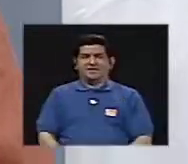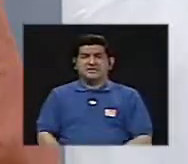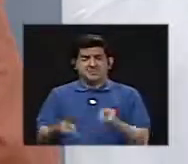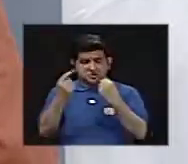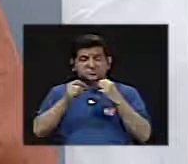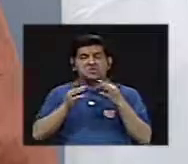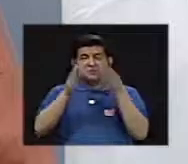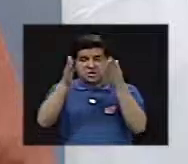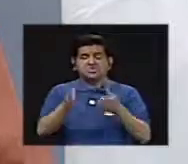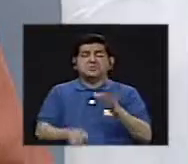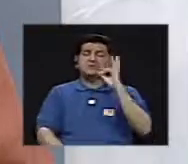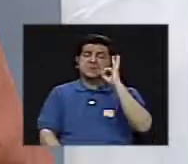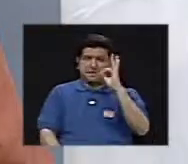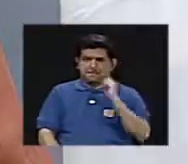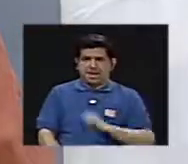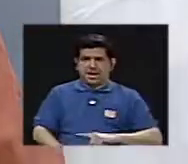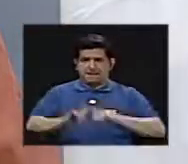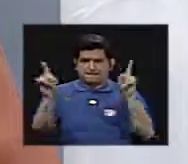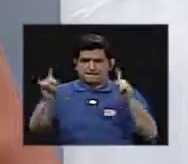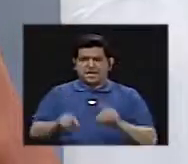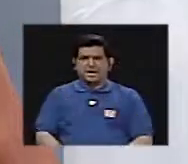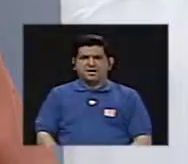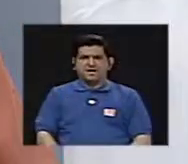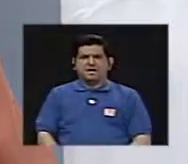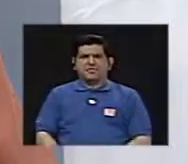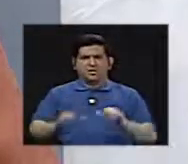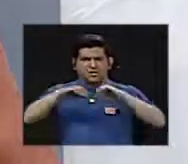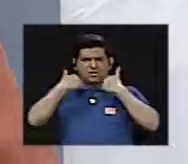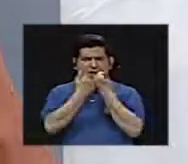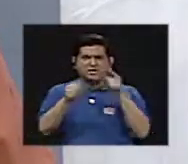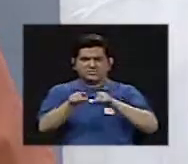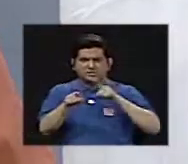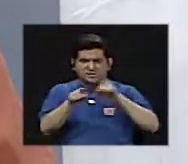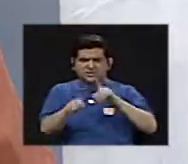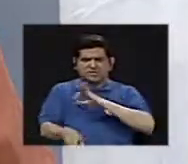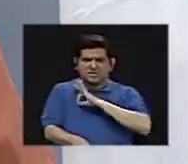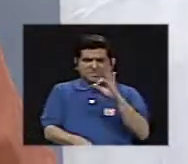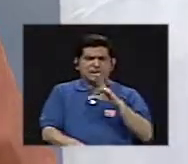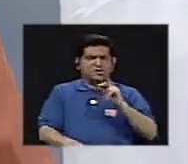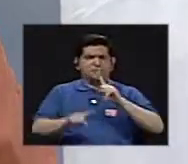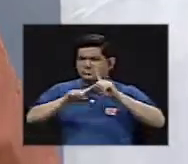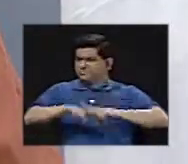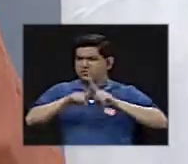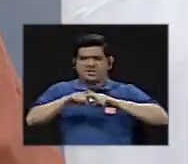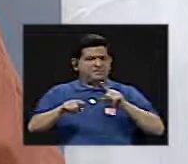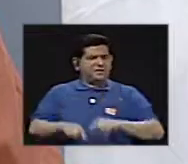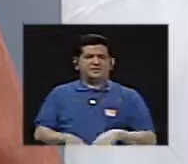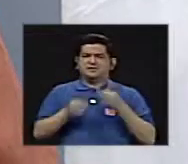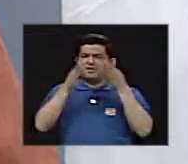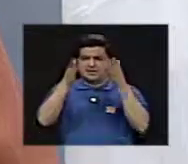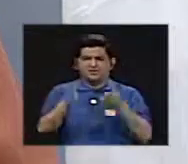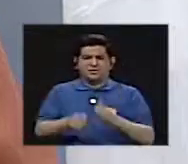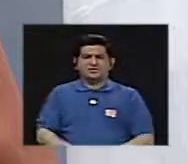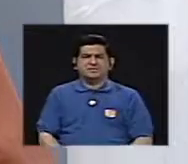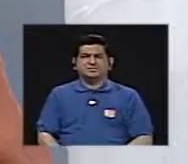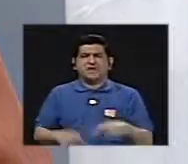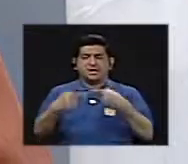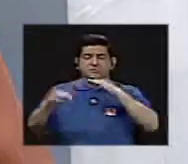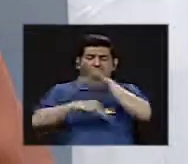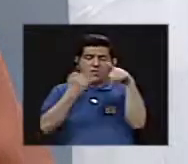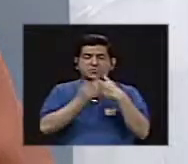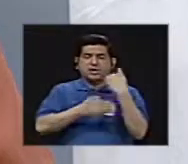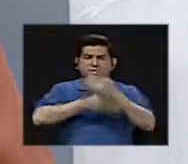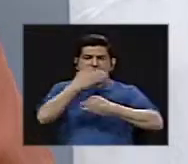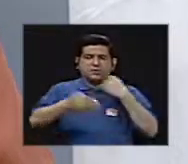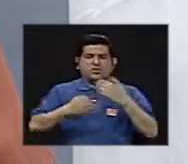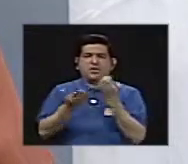turistas, bien que lleguen turistas, uh-huh, pero la cofradía no depende de los turistas. es a contrapelo de toda la dinámica económica